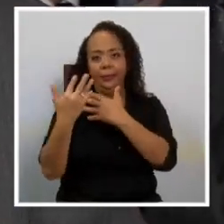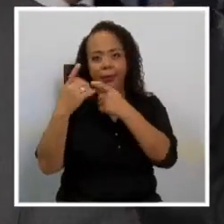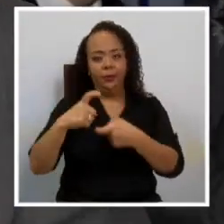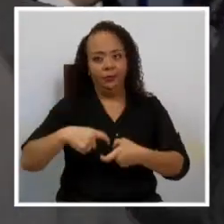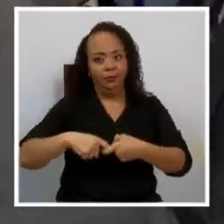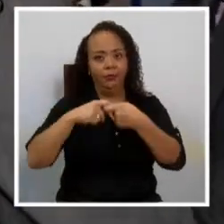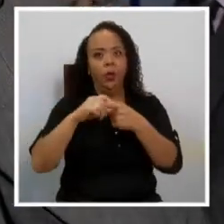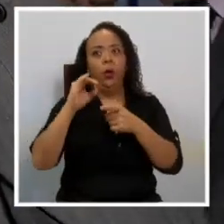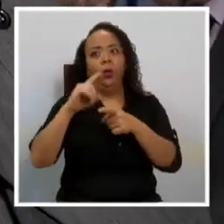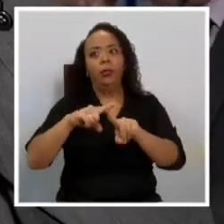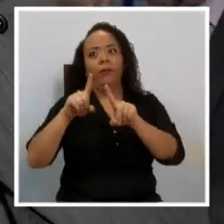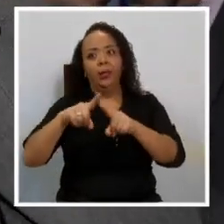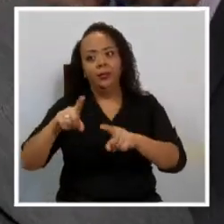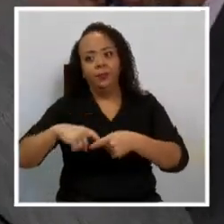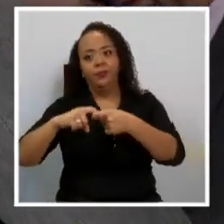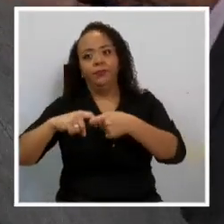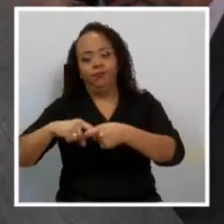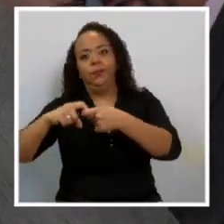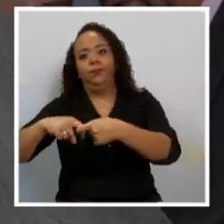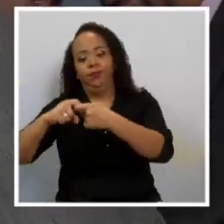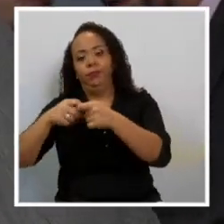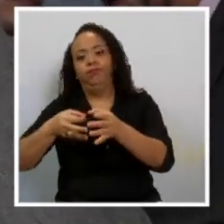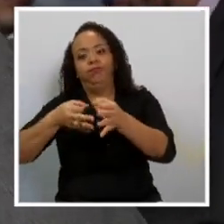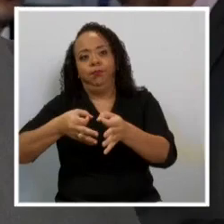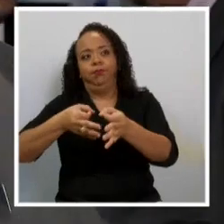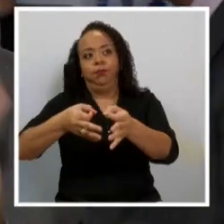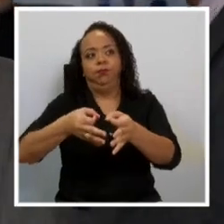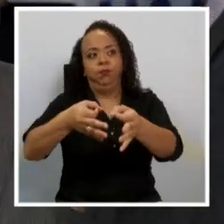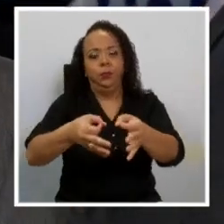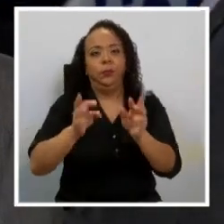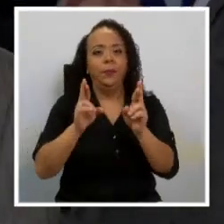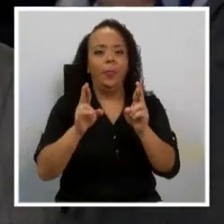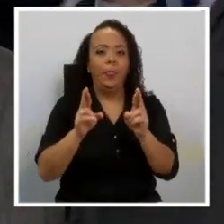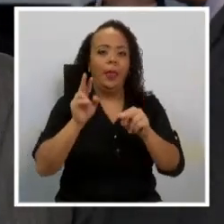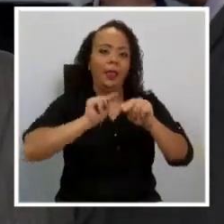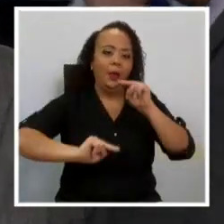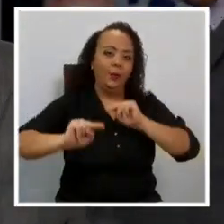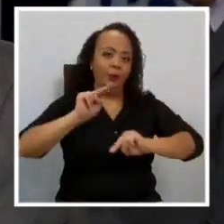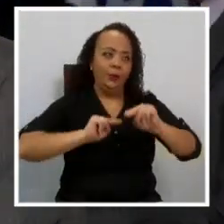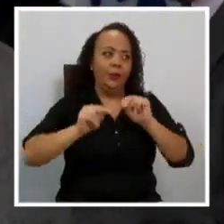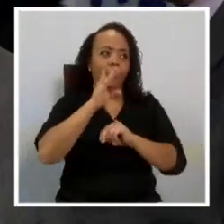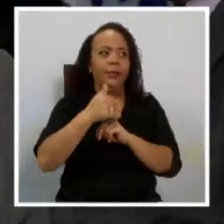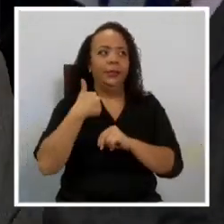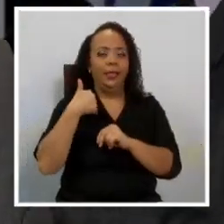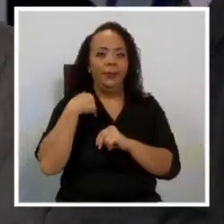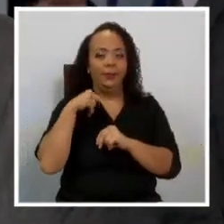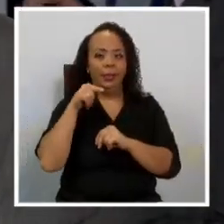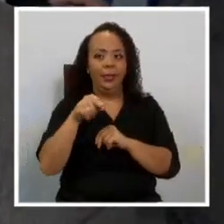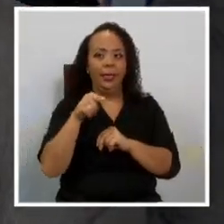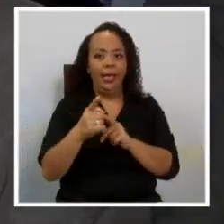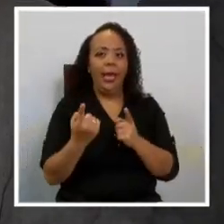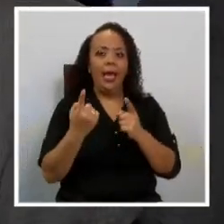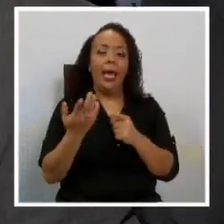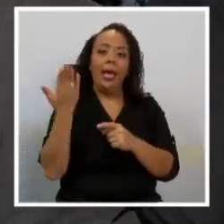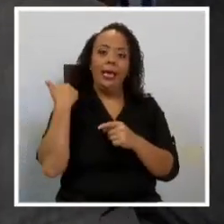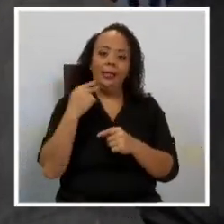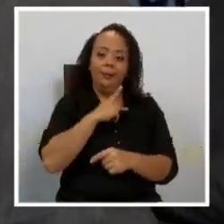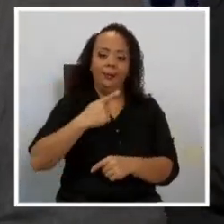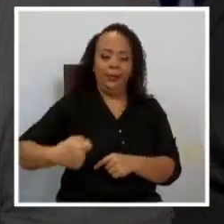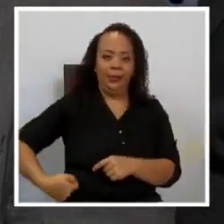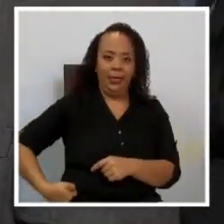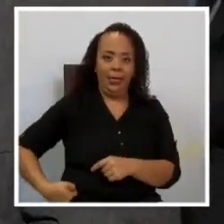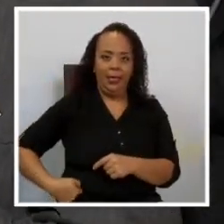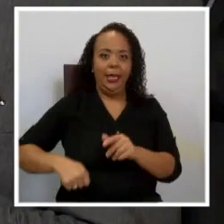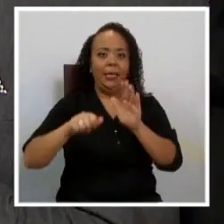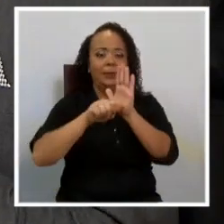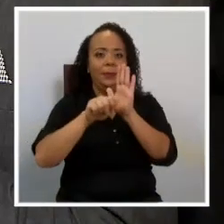receso o varios recesos que se han extendido ya bastante a la espera de las negociaciones, y pues tenemos acá justamente a la expresidenta ya prácticamente